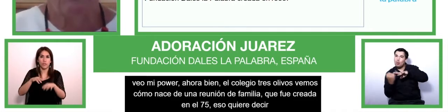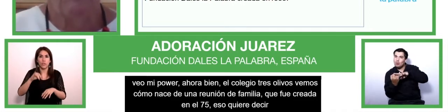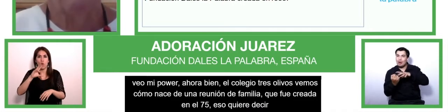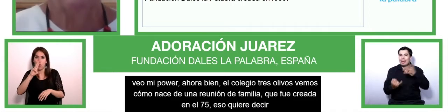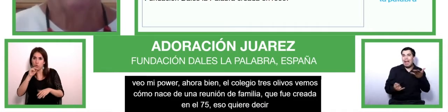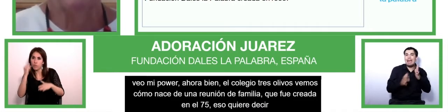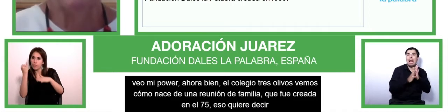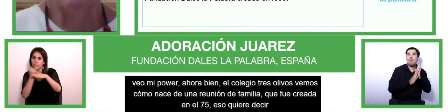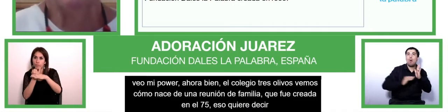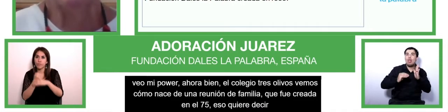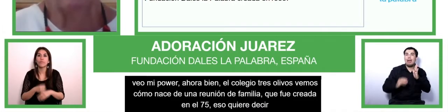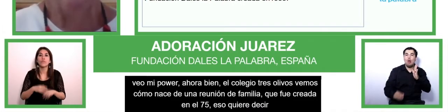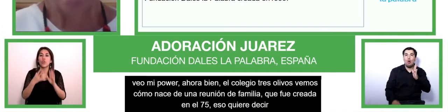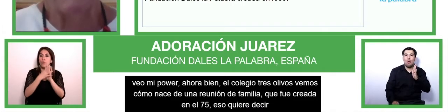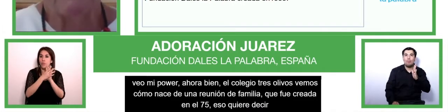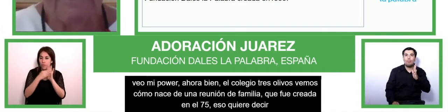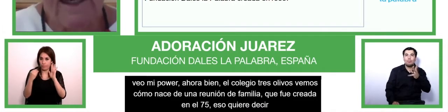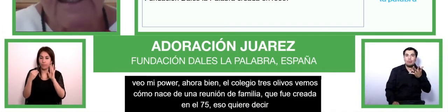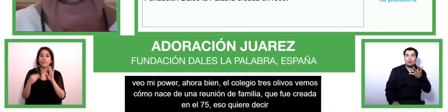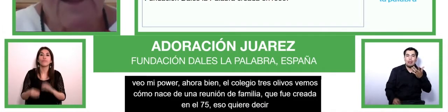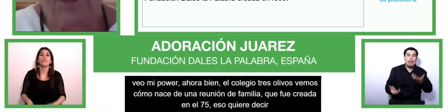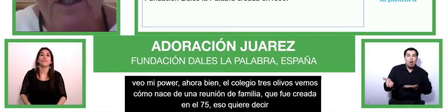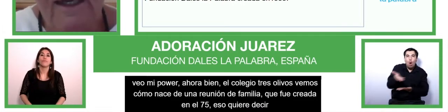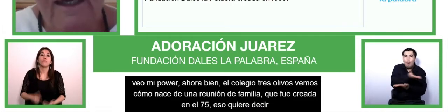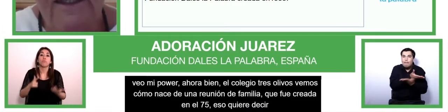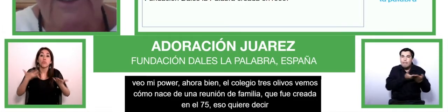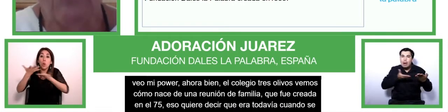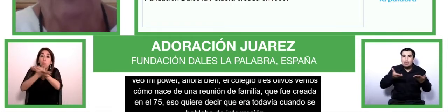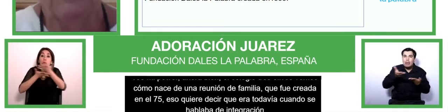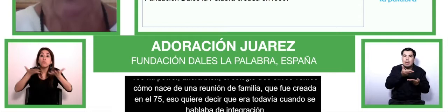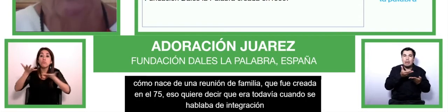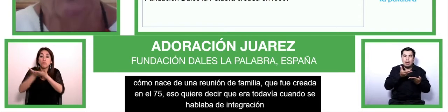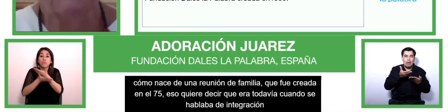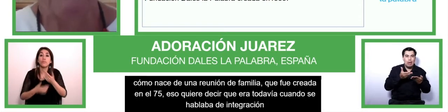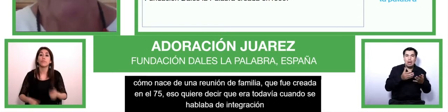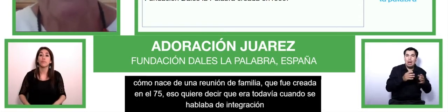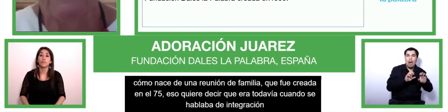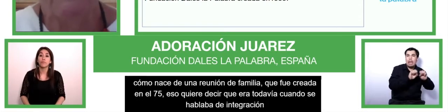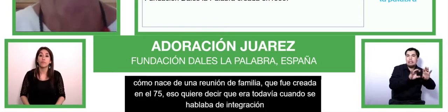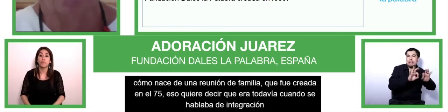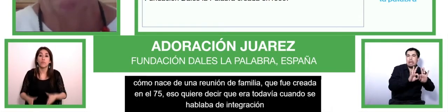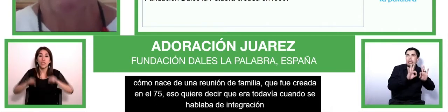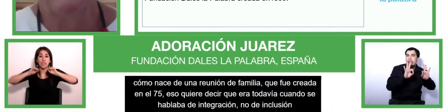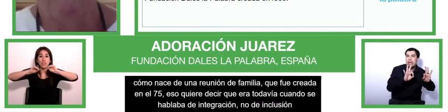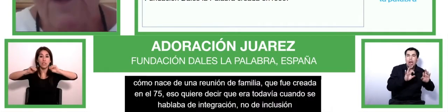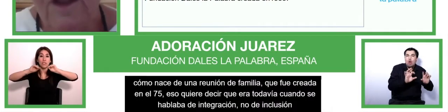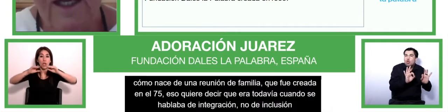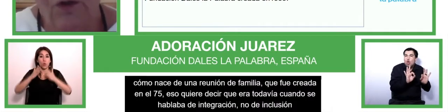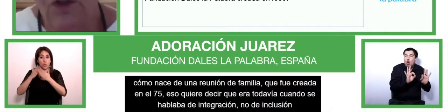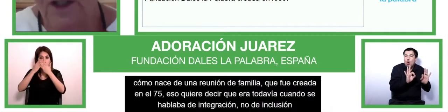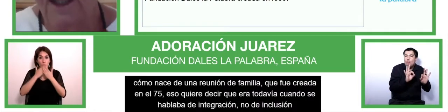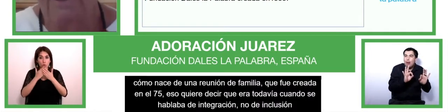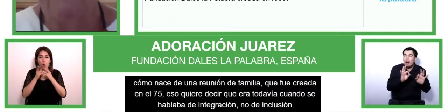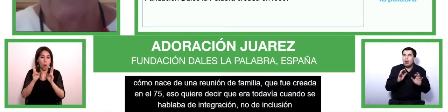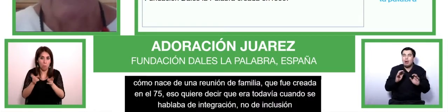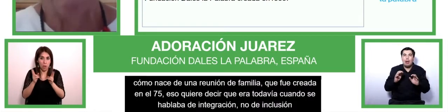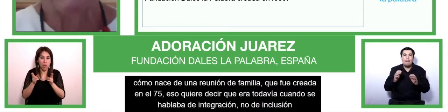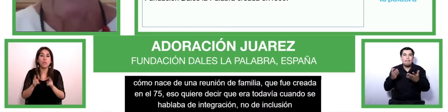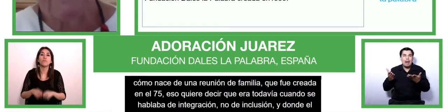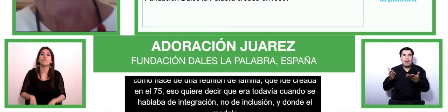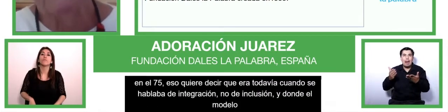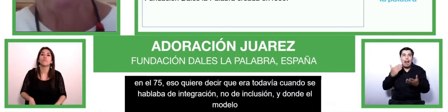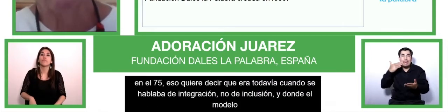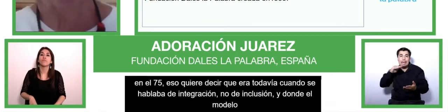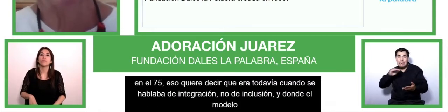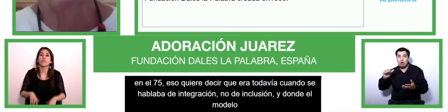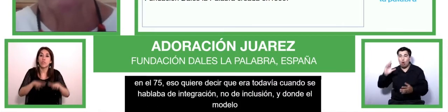modelo de compartir la enseñanza ordinaria con niños con discapacidad fue muy difícil de conseguir. A